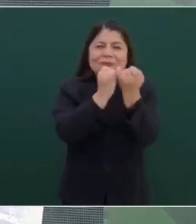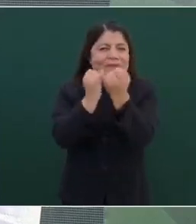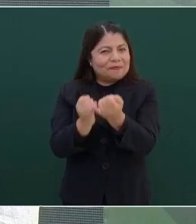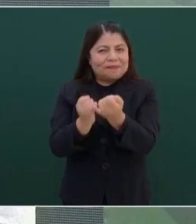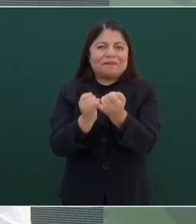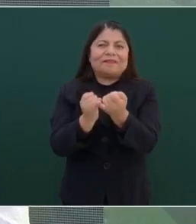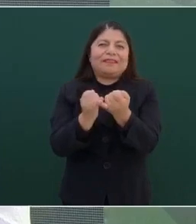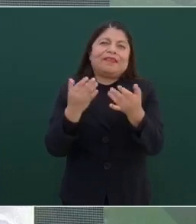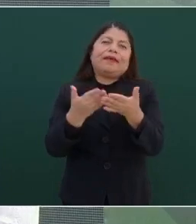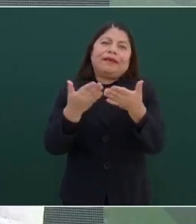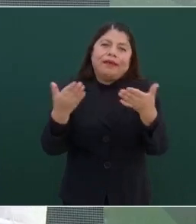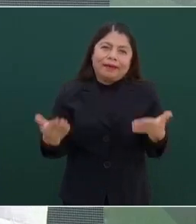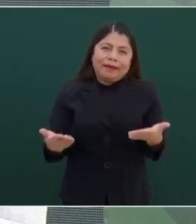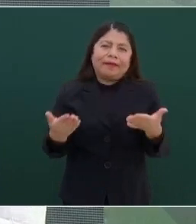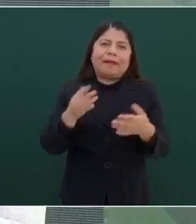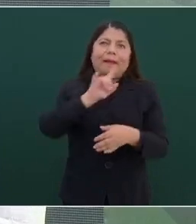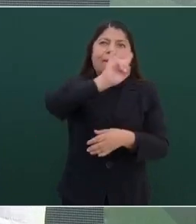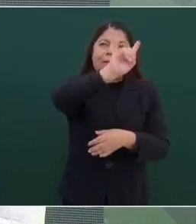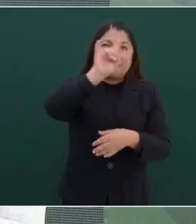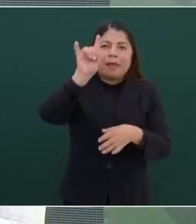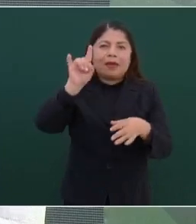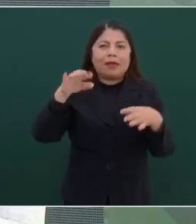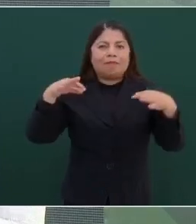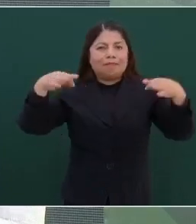Se habla de estas mantas.